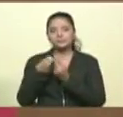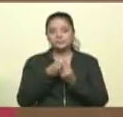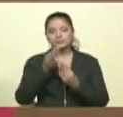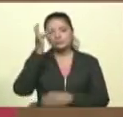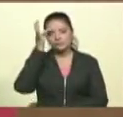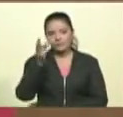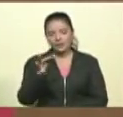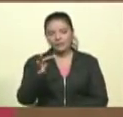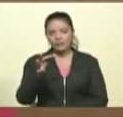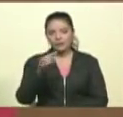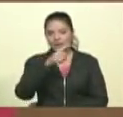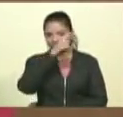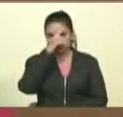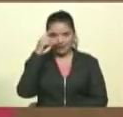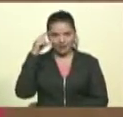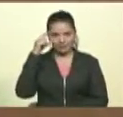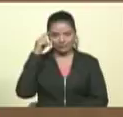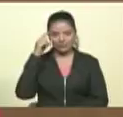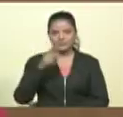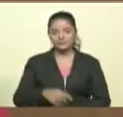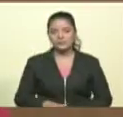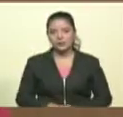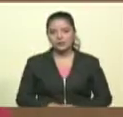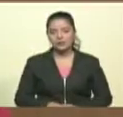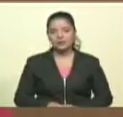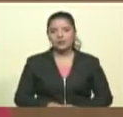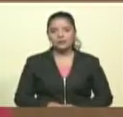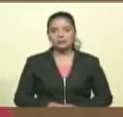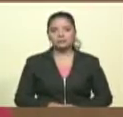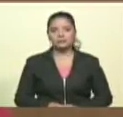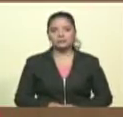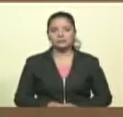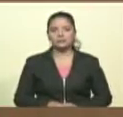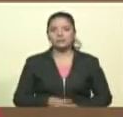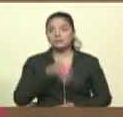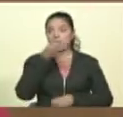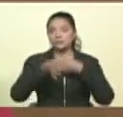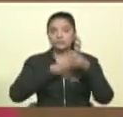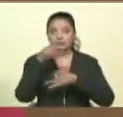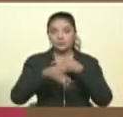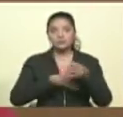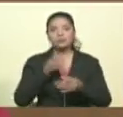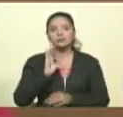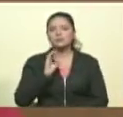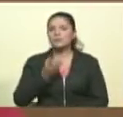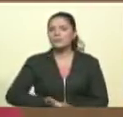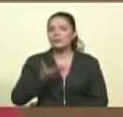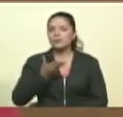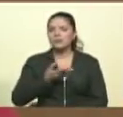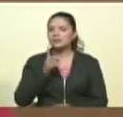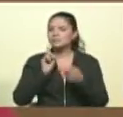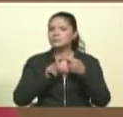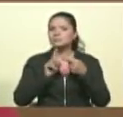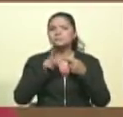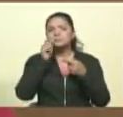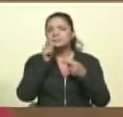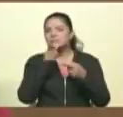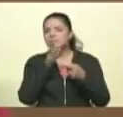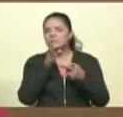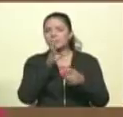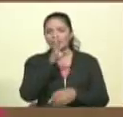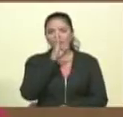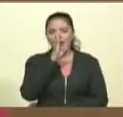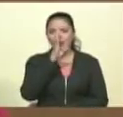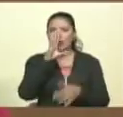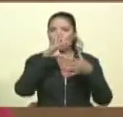fiscal general de la República, Tarek William Saab, quien va a ofrecer anuncios judiciales, uno de ellos relacionados con un gerente del Banco Banesco,